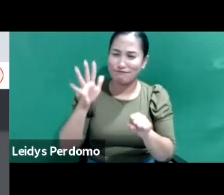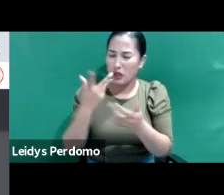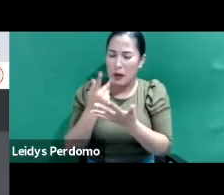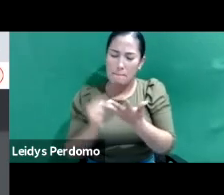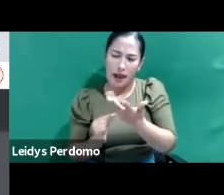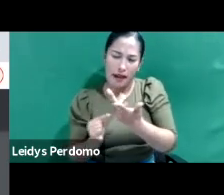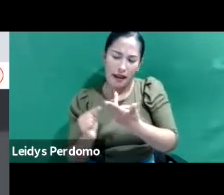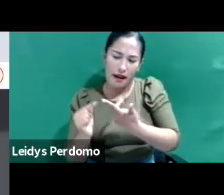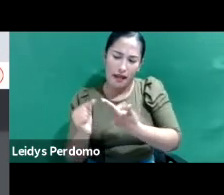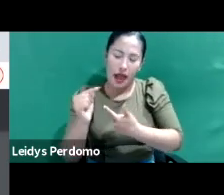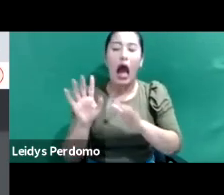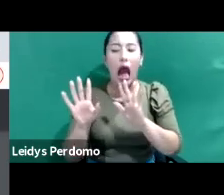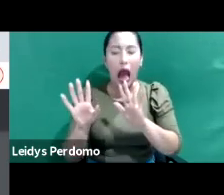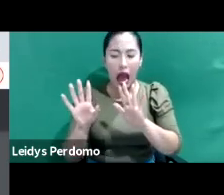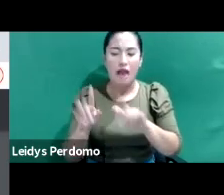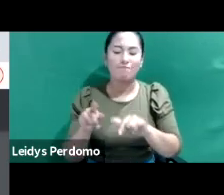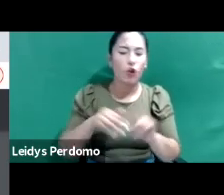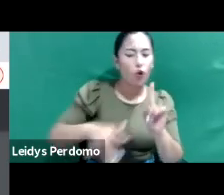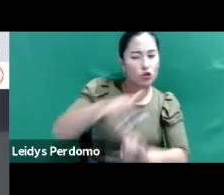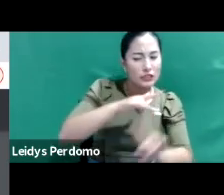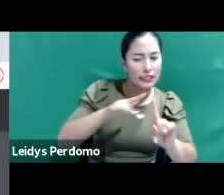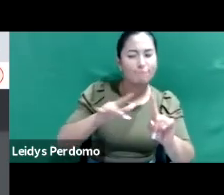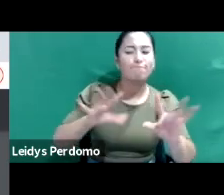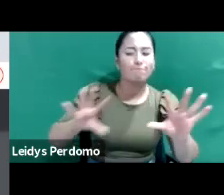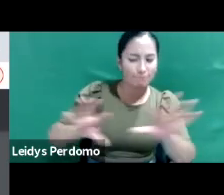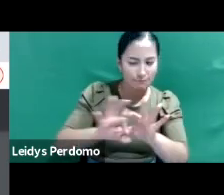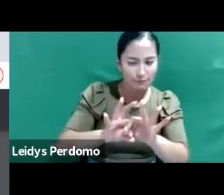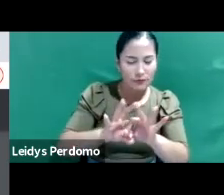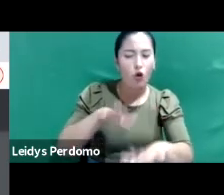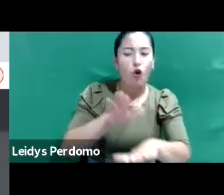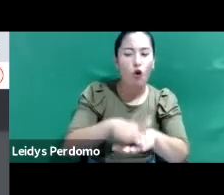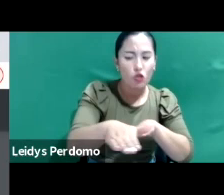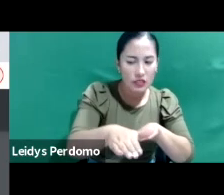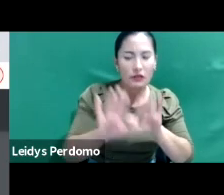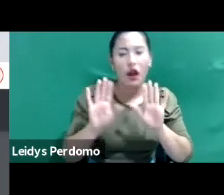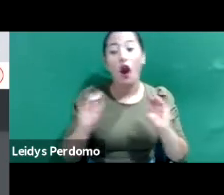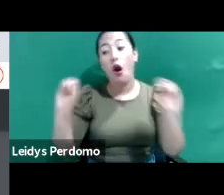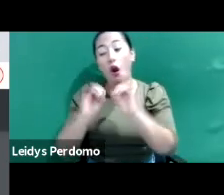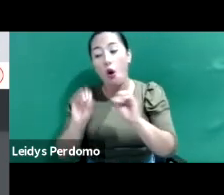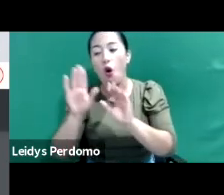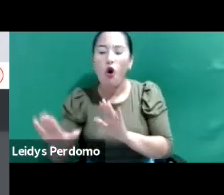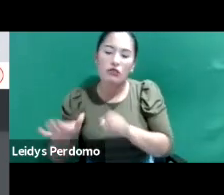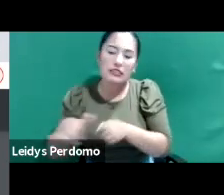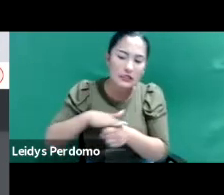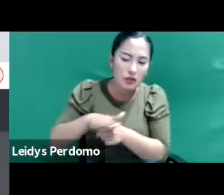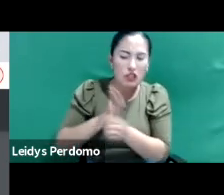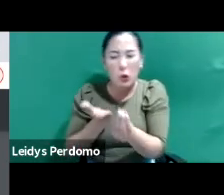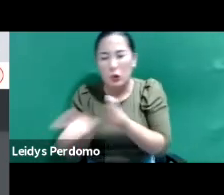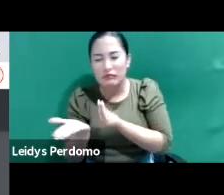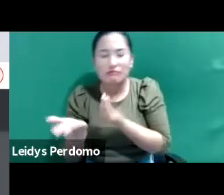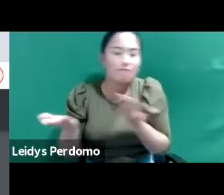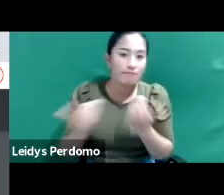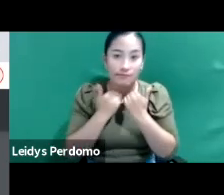TEA, o pueden estar asociadas a dinámica familiar, o pueden estar asociadas a su condición o no.